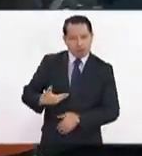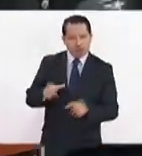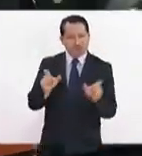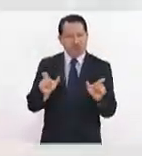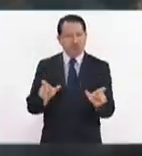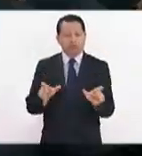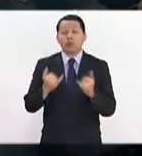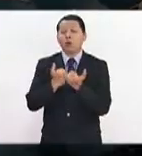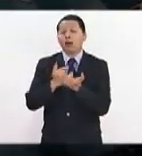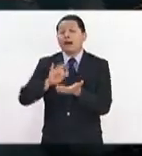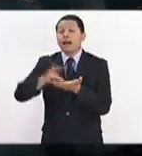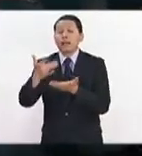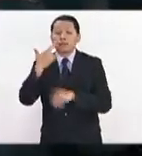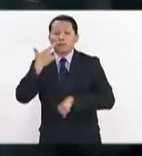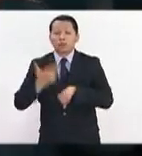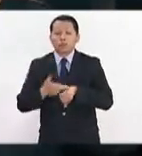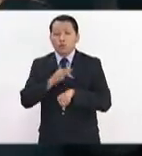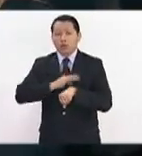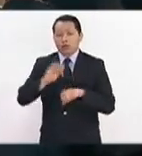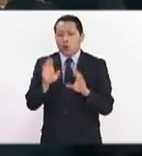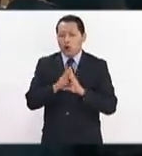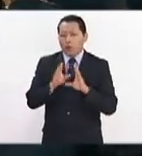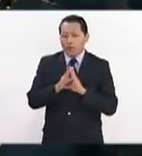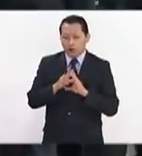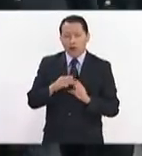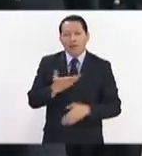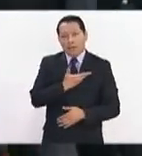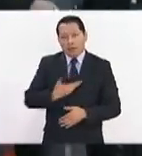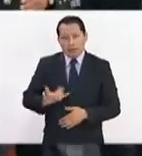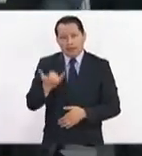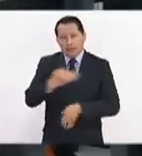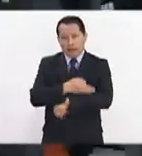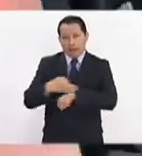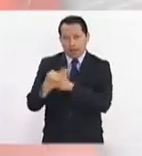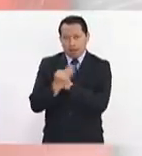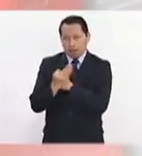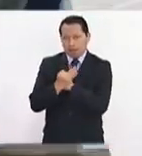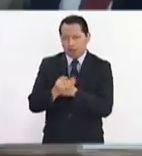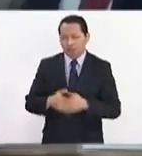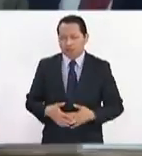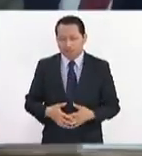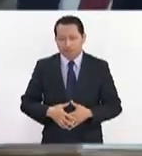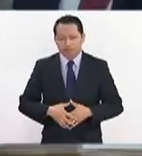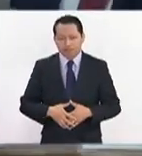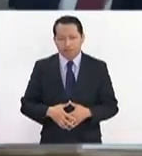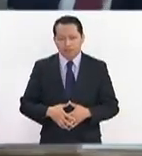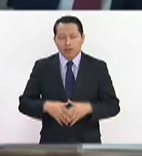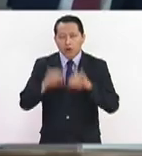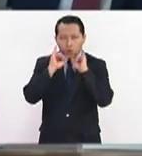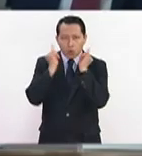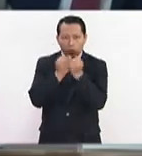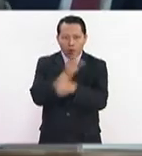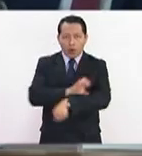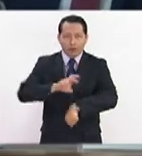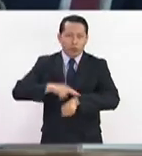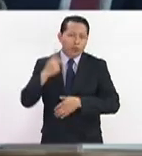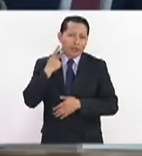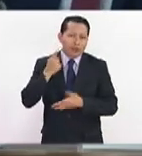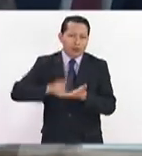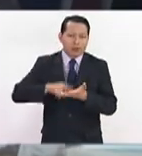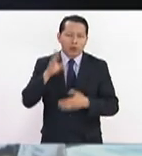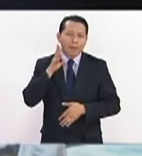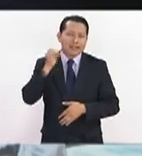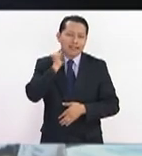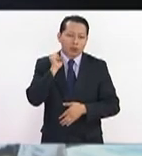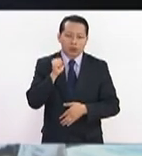agradeció su responsabilidad en la seguridad del Ejecutivo Federal y de su familia. La Junta de Coordinación Política de la Cámara